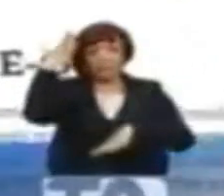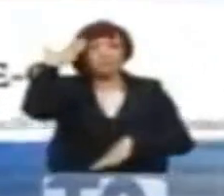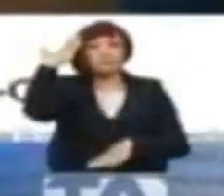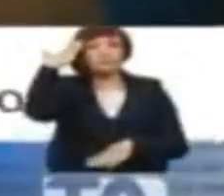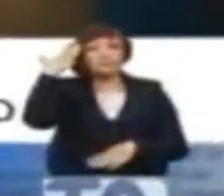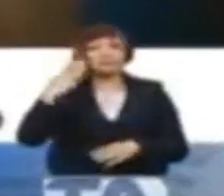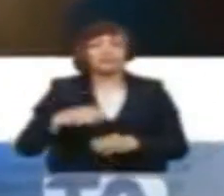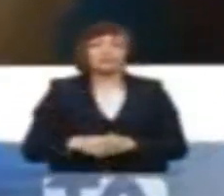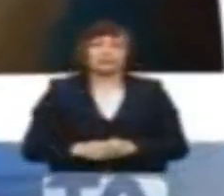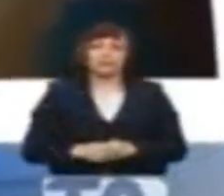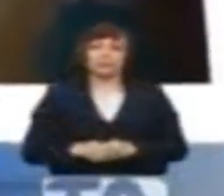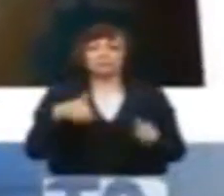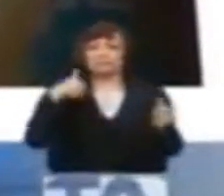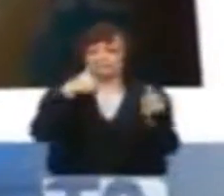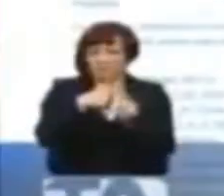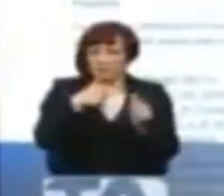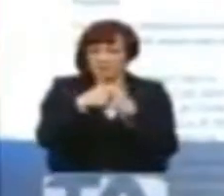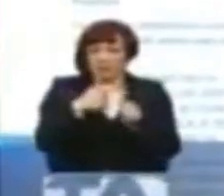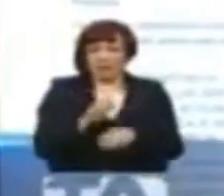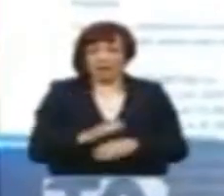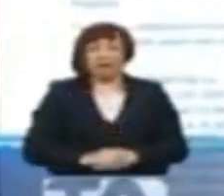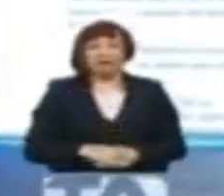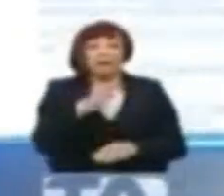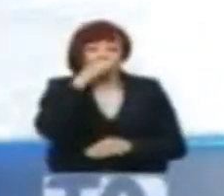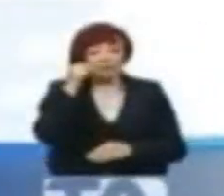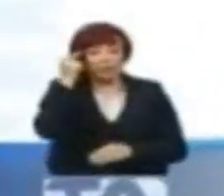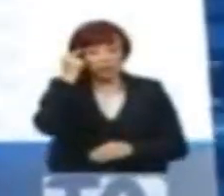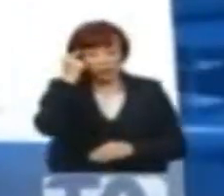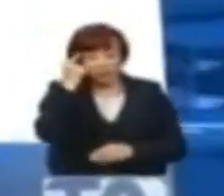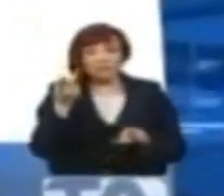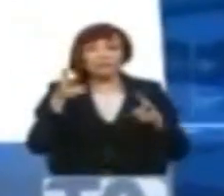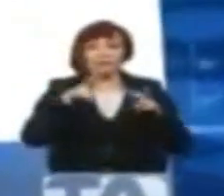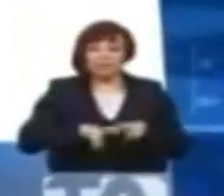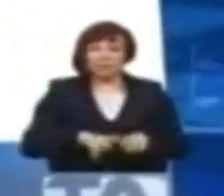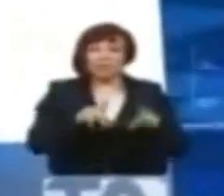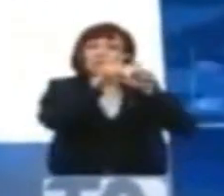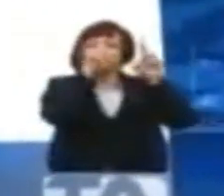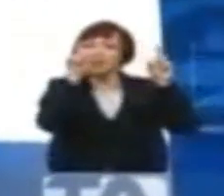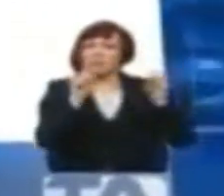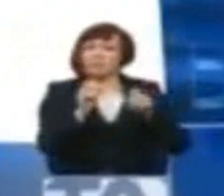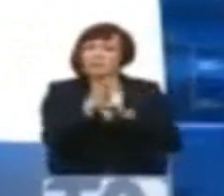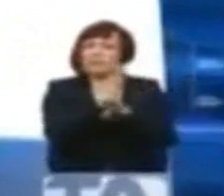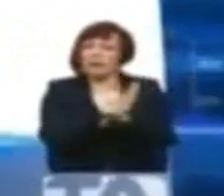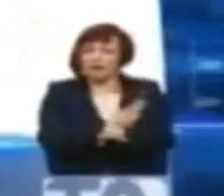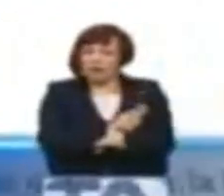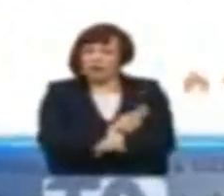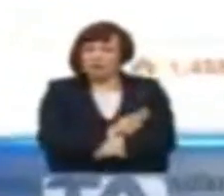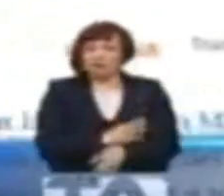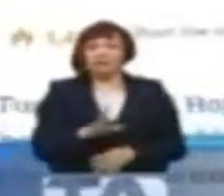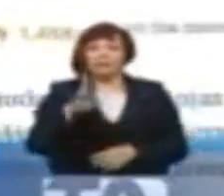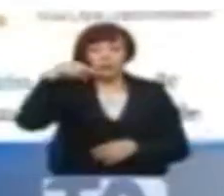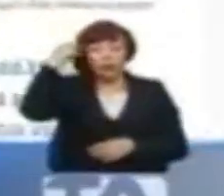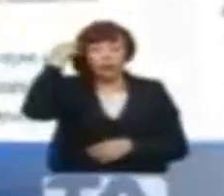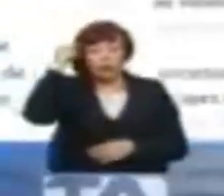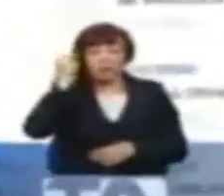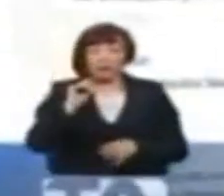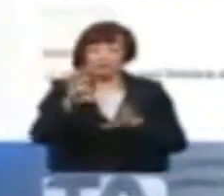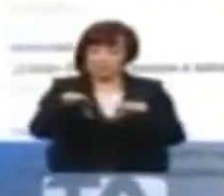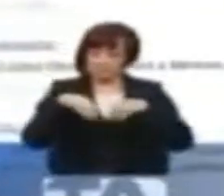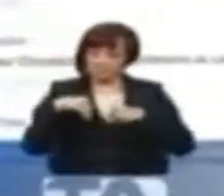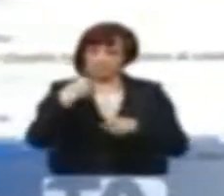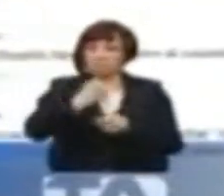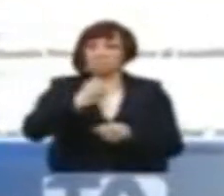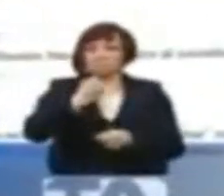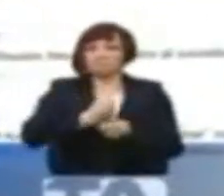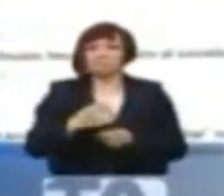de izquierda, cercano hombre de Rafael Correa, y vinculado a una empresa contratista del Estado señalada como el centro del